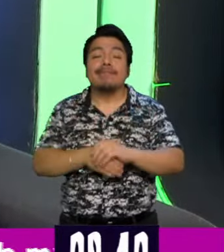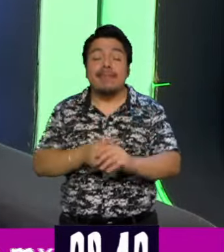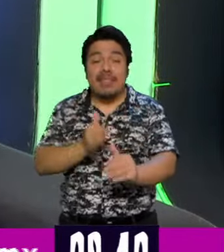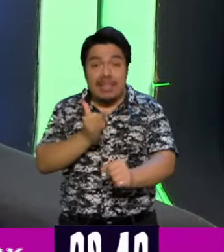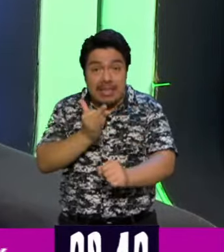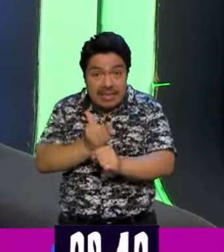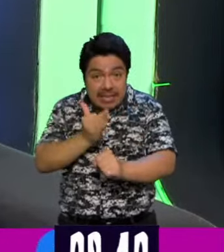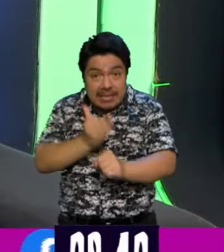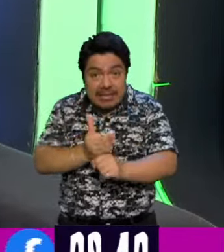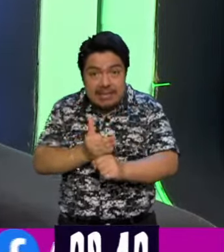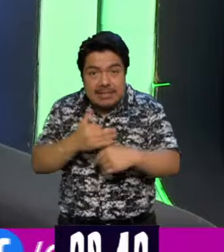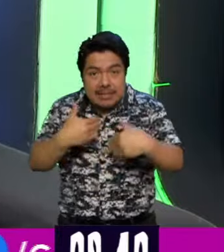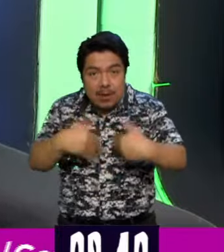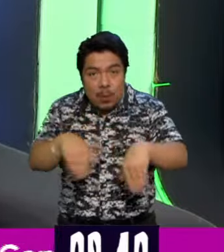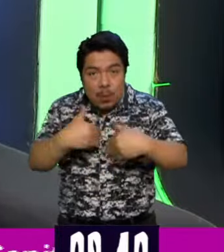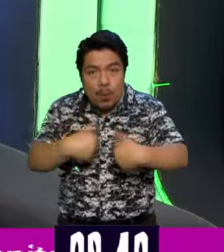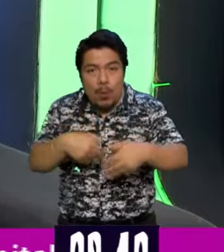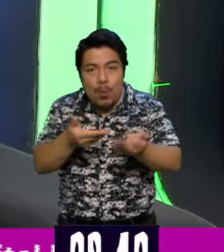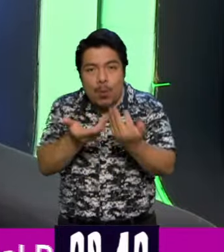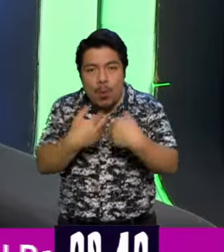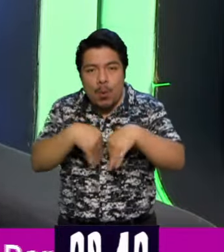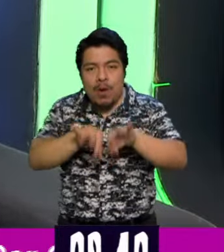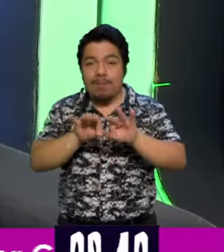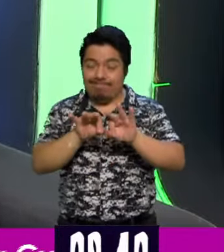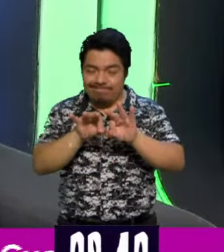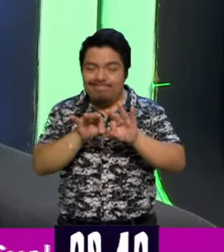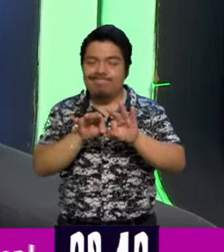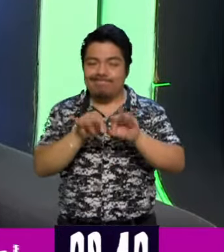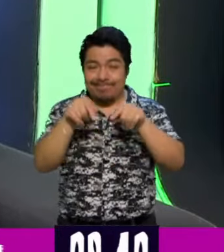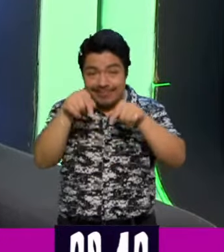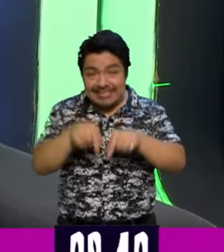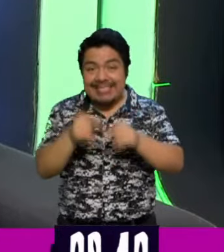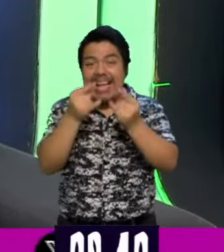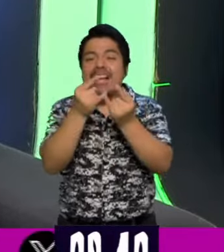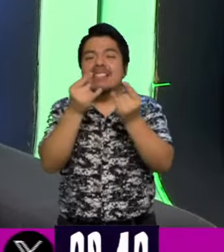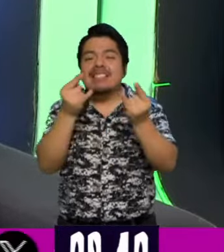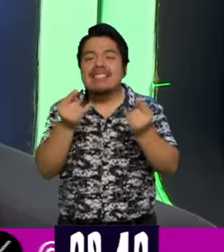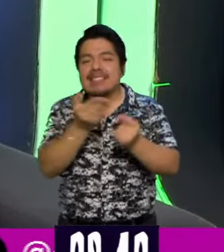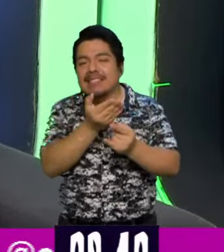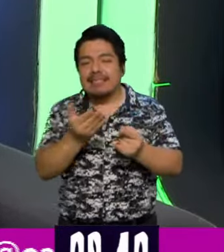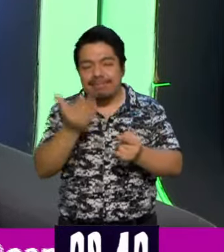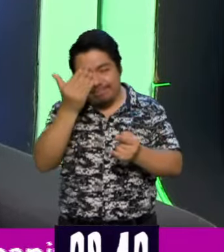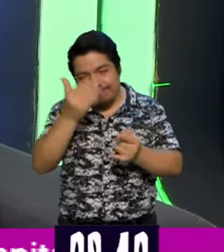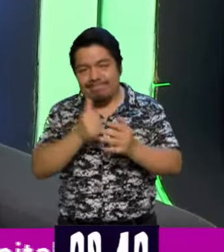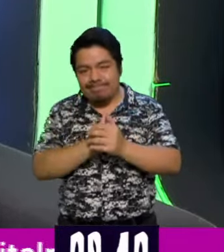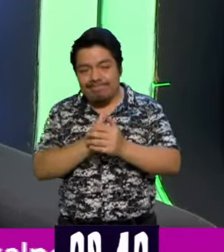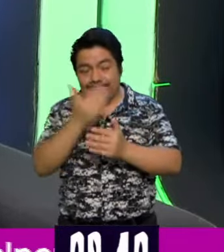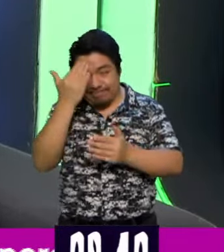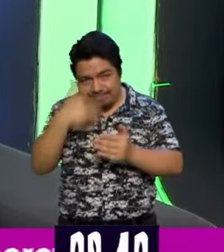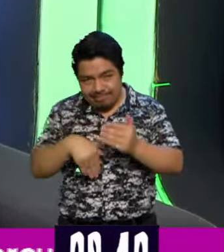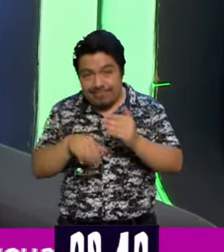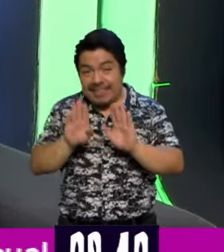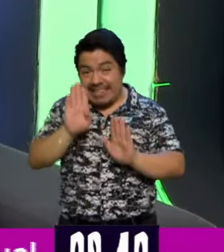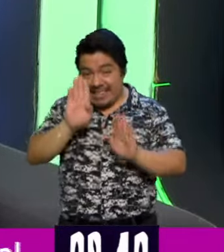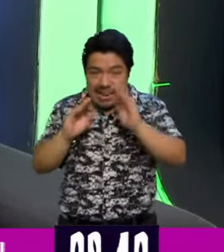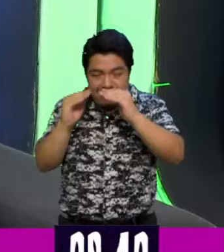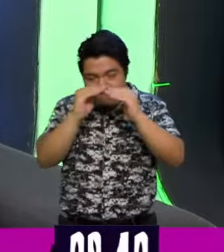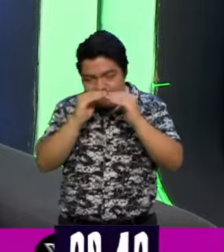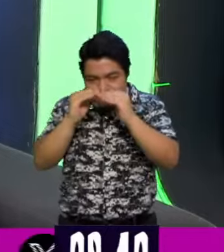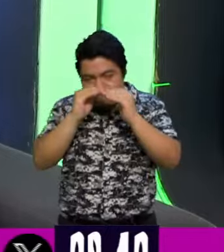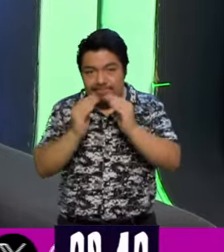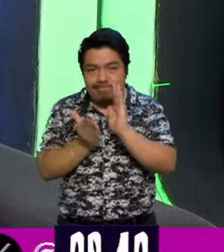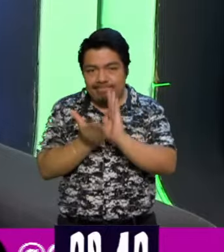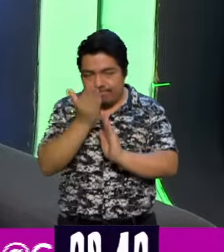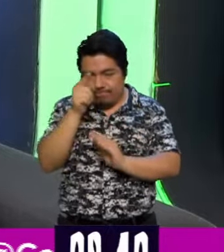momento significativo en torno a esta historia de la construcción de la democracia. Lo primero que